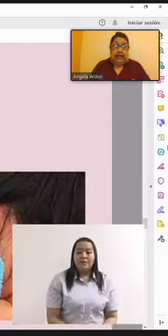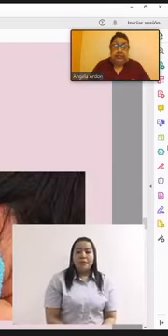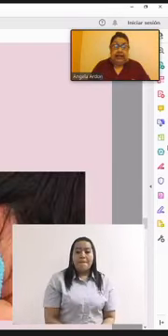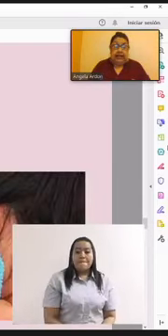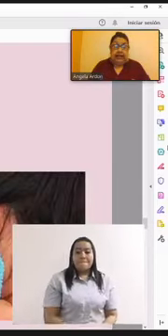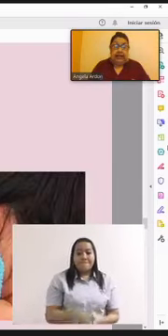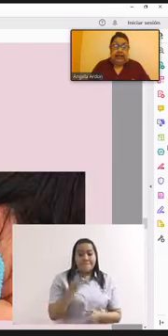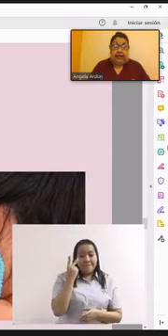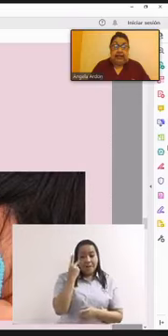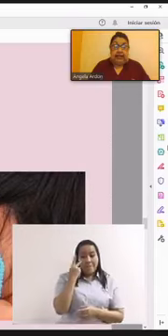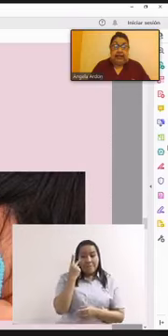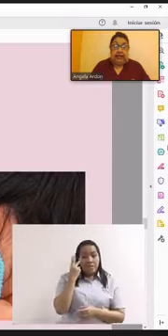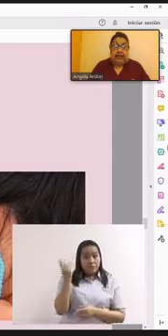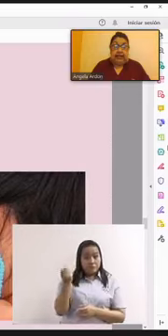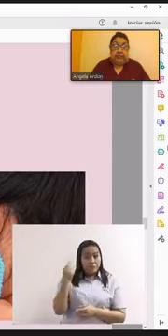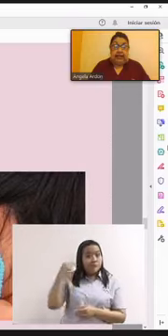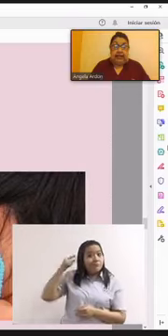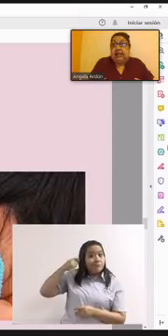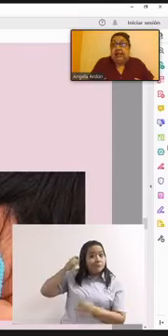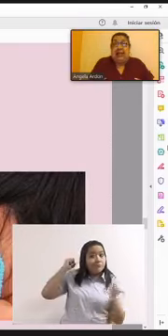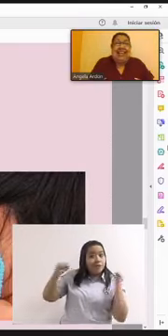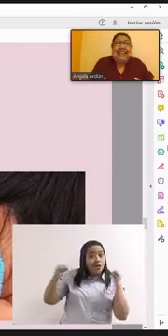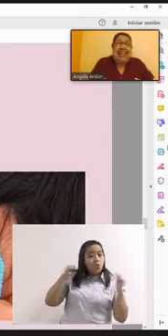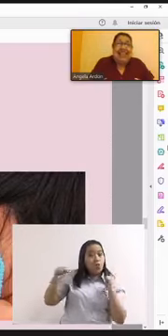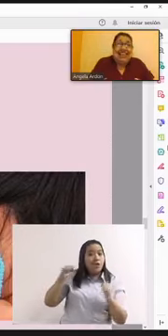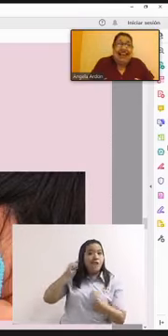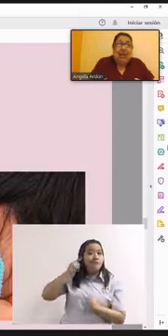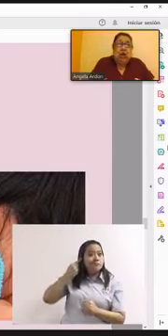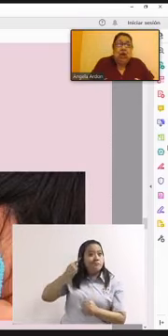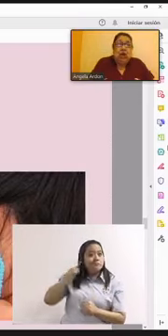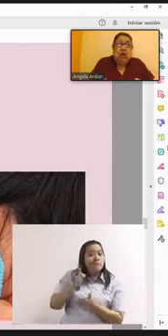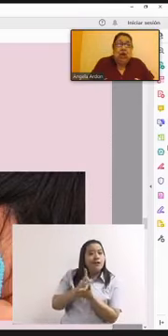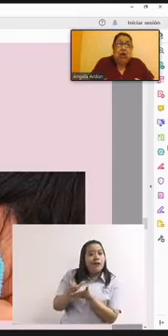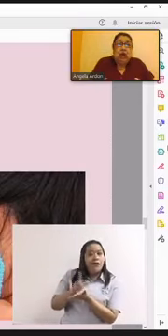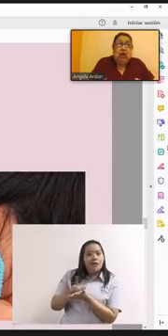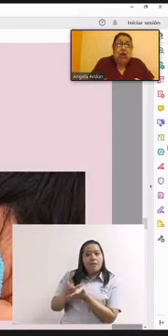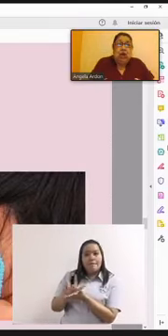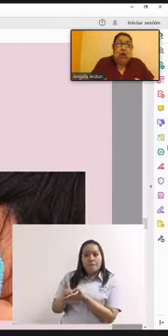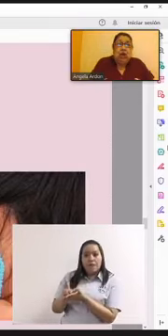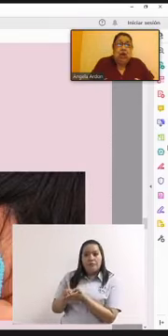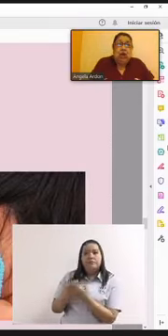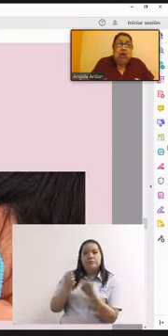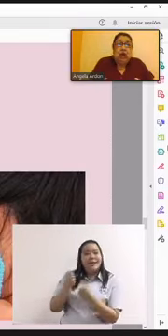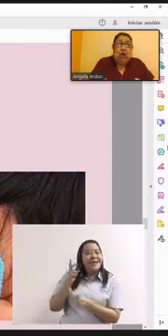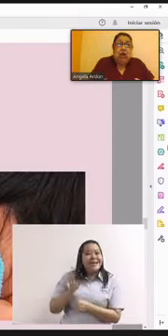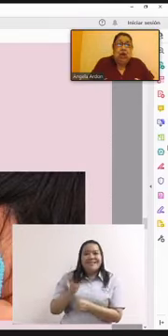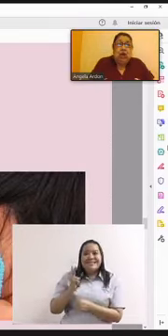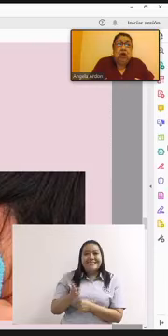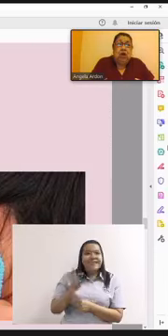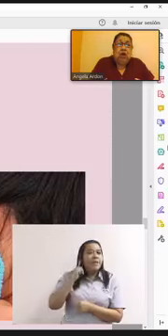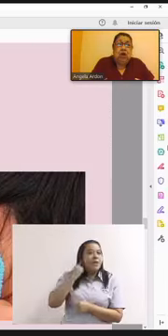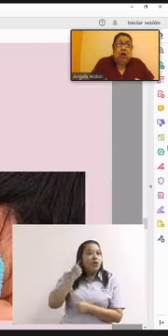Mira, ahí está lo de secar tus oídos después de bañarte. Es necesario mantener los oídos secos. Salimos a la